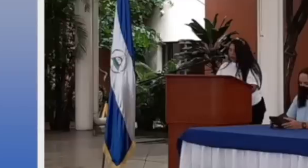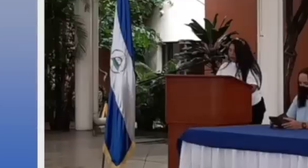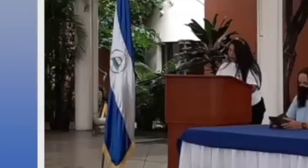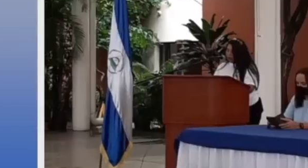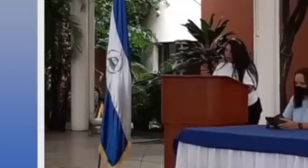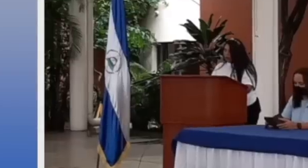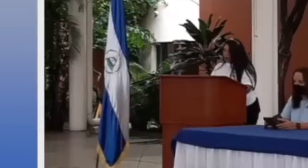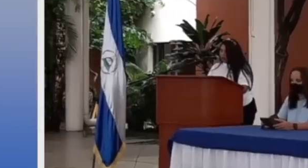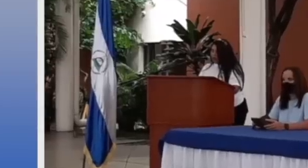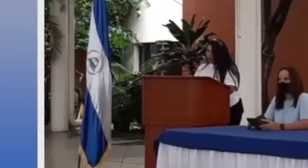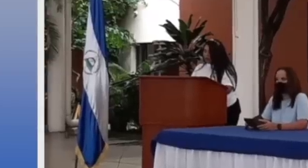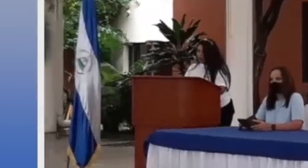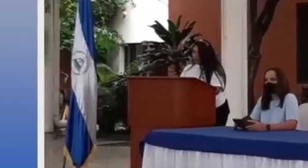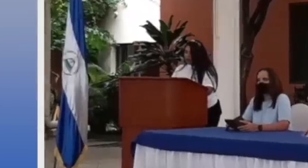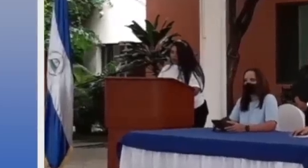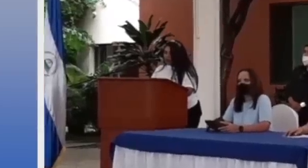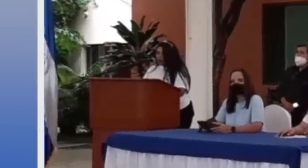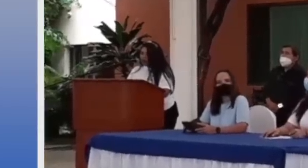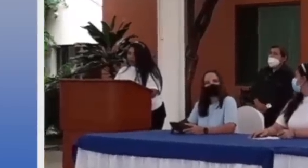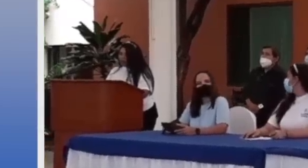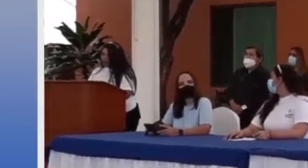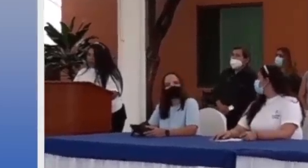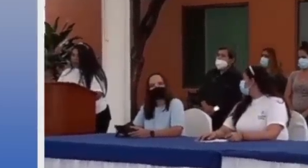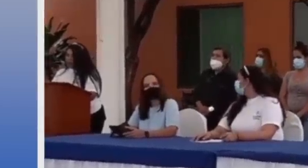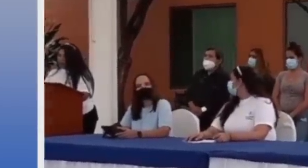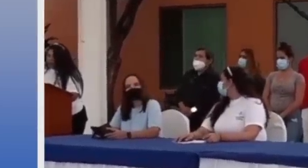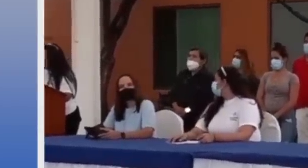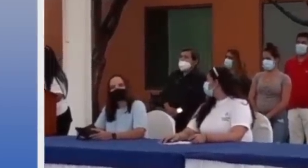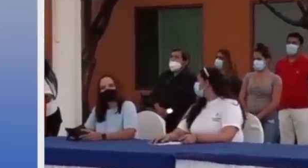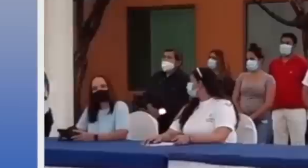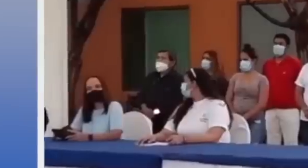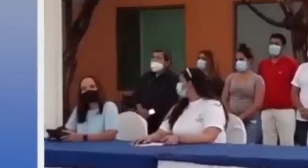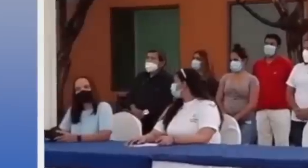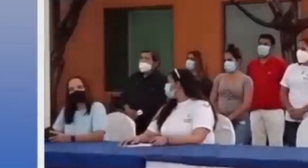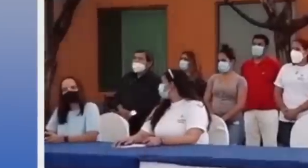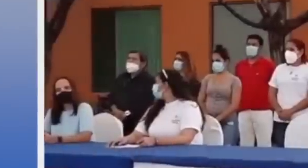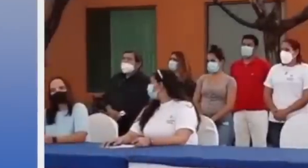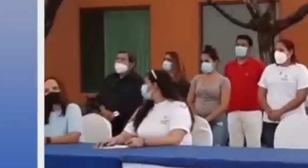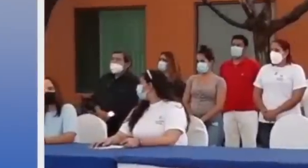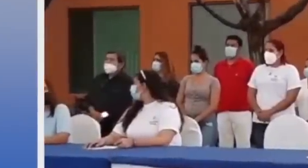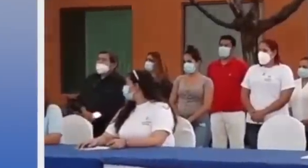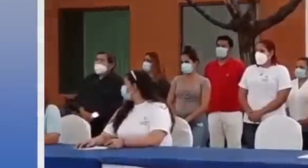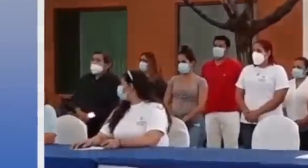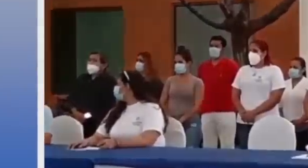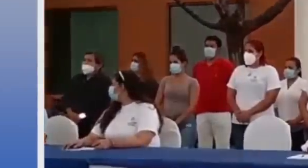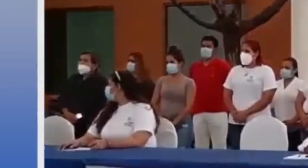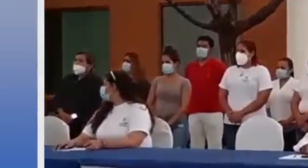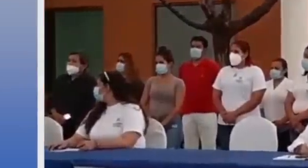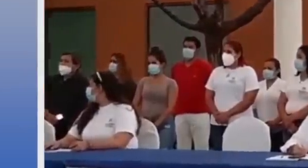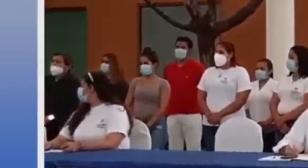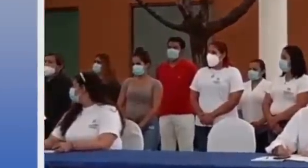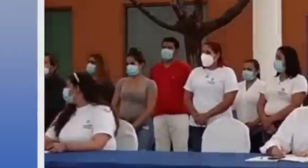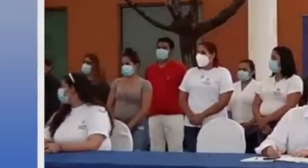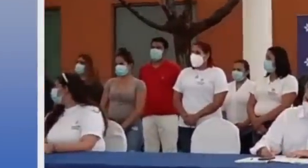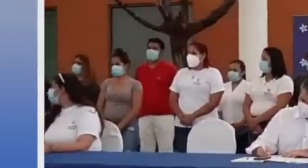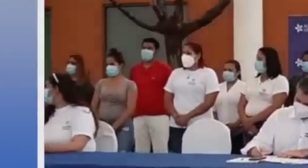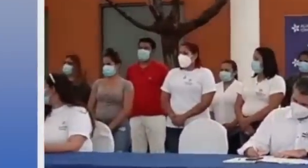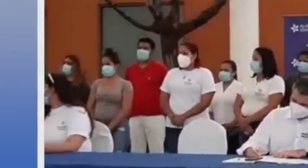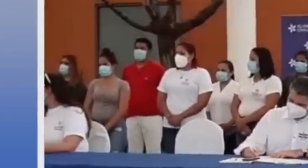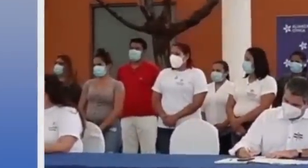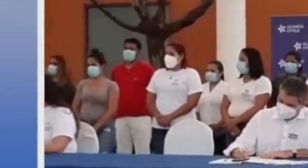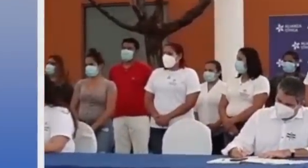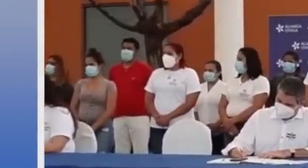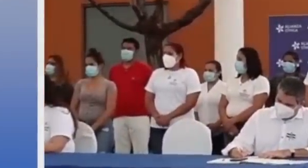Coalición Nacional y cada una de las organizaciones que la integran, pero cesar nuestra participación en el esquema